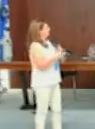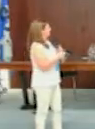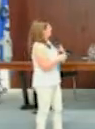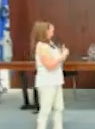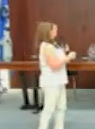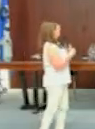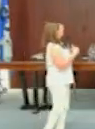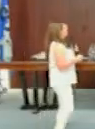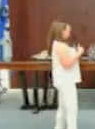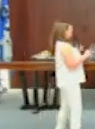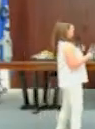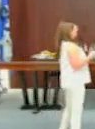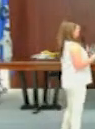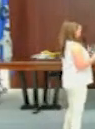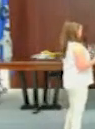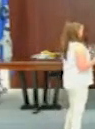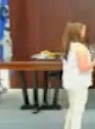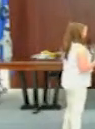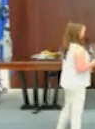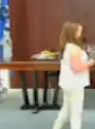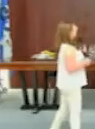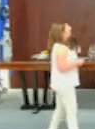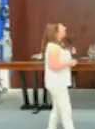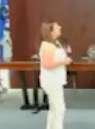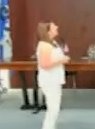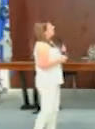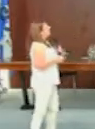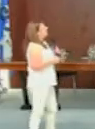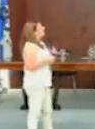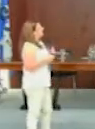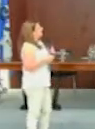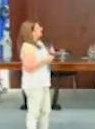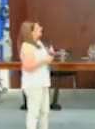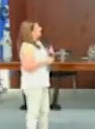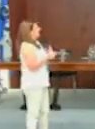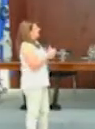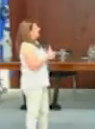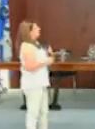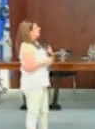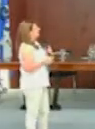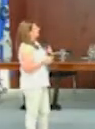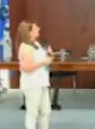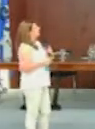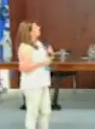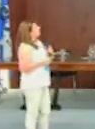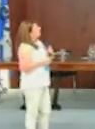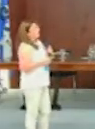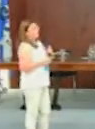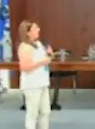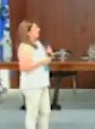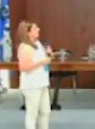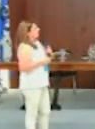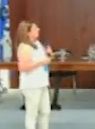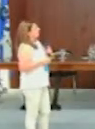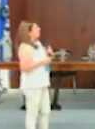nosotros mismos para llevar una buena práctica médica. Luego, en una revista, que es el imaginario,